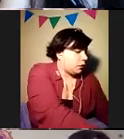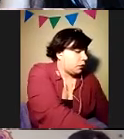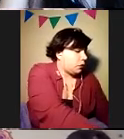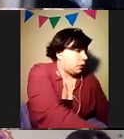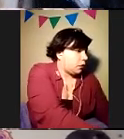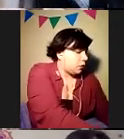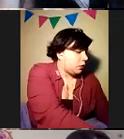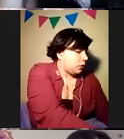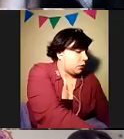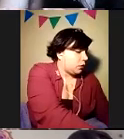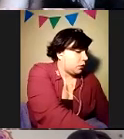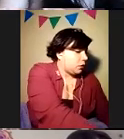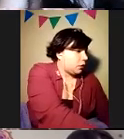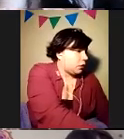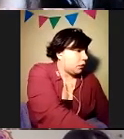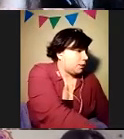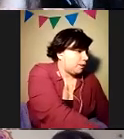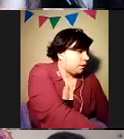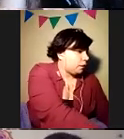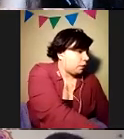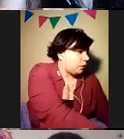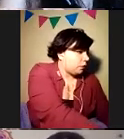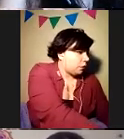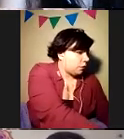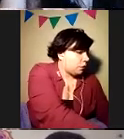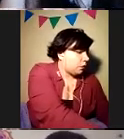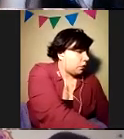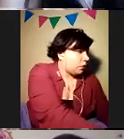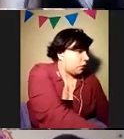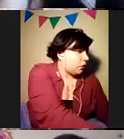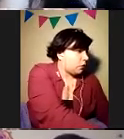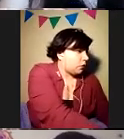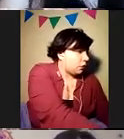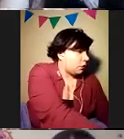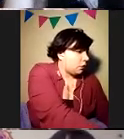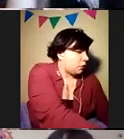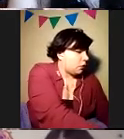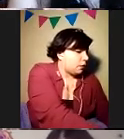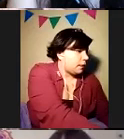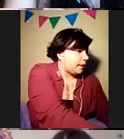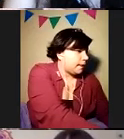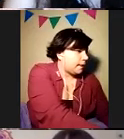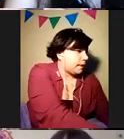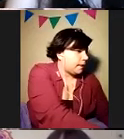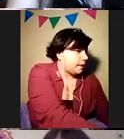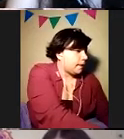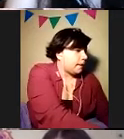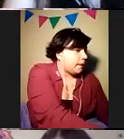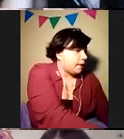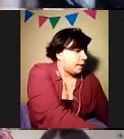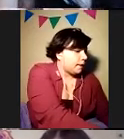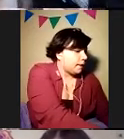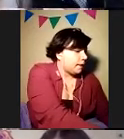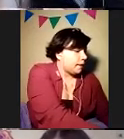Se está conectando Bárbara en estos momentos. Mientras siguen llegando, les voy a